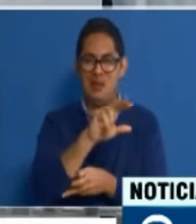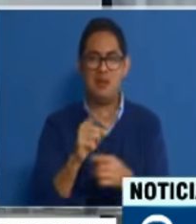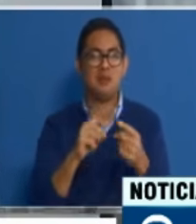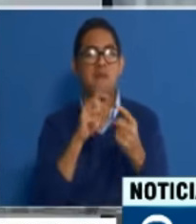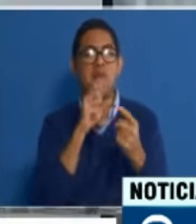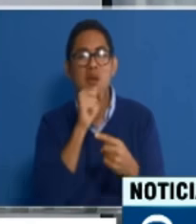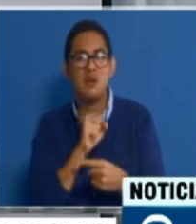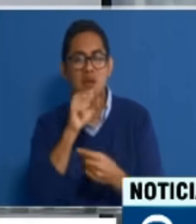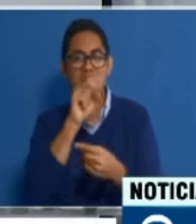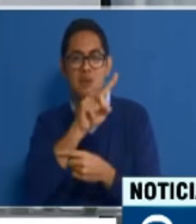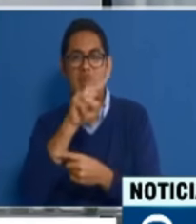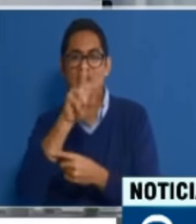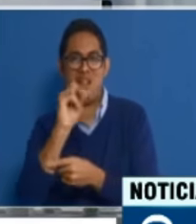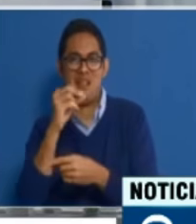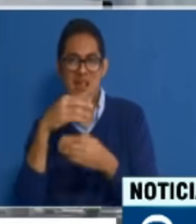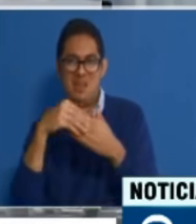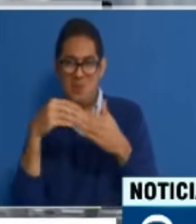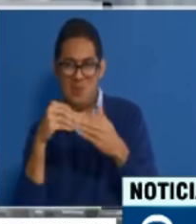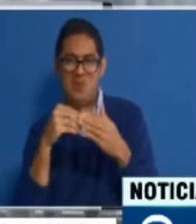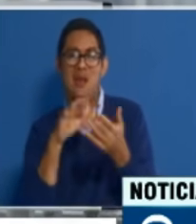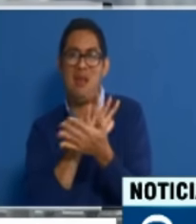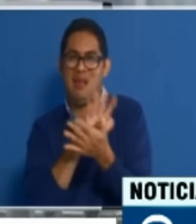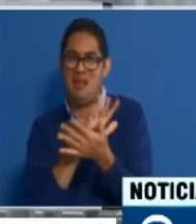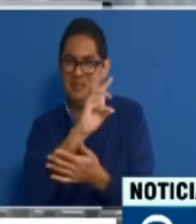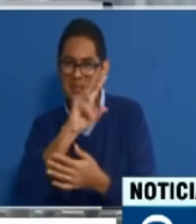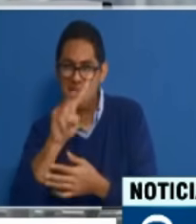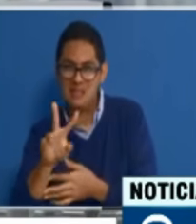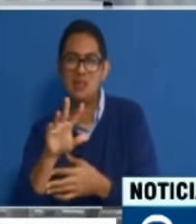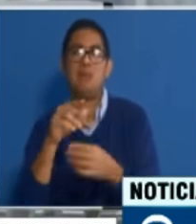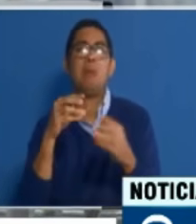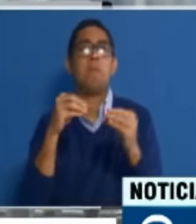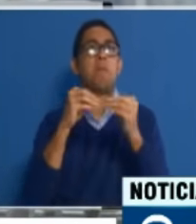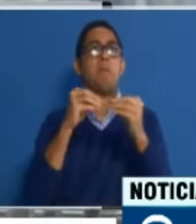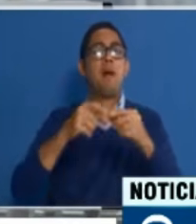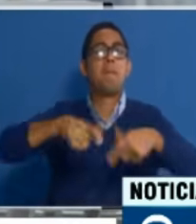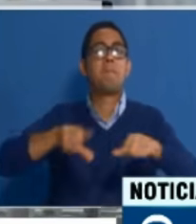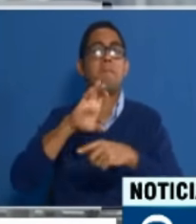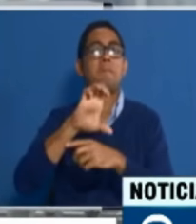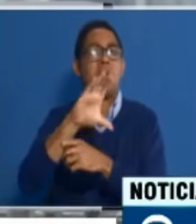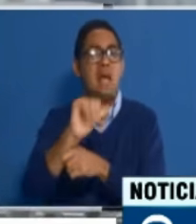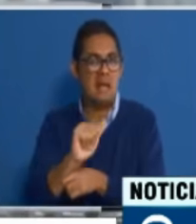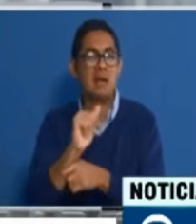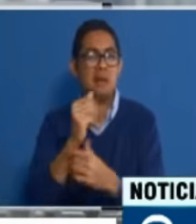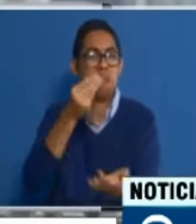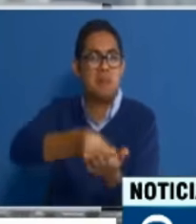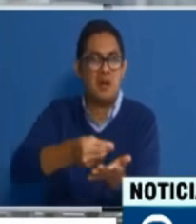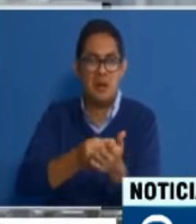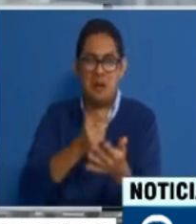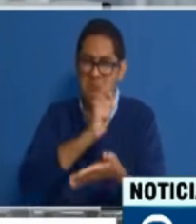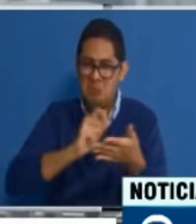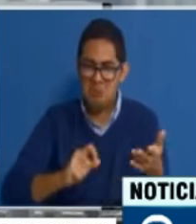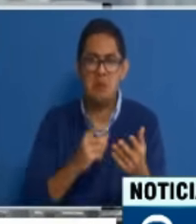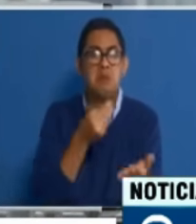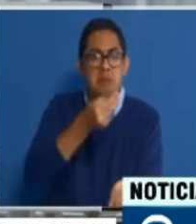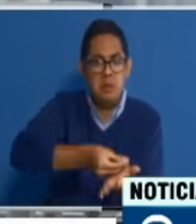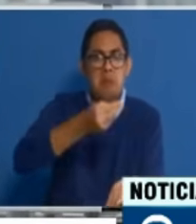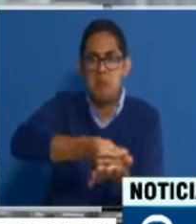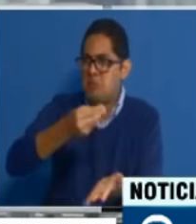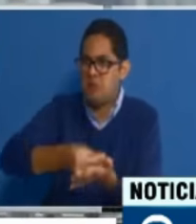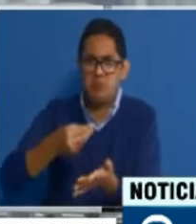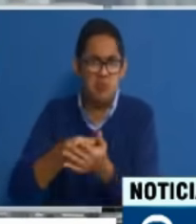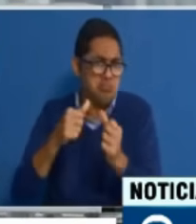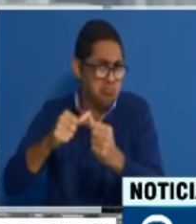los 65, la Beca Universal, que por cierto en estos momentos y en esta semana se ha estado